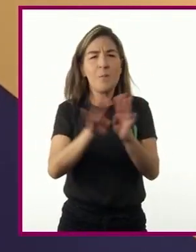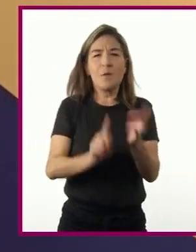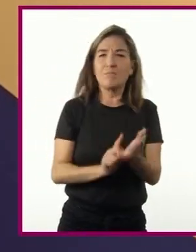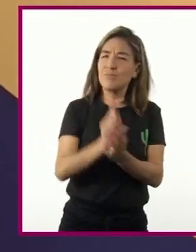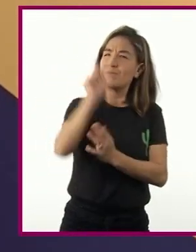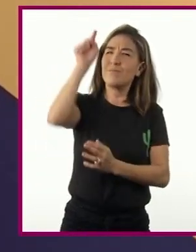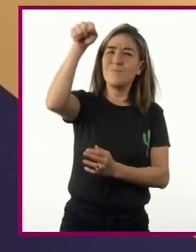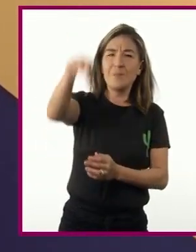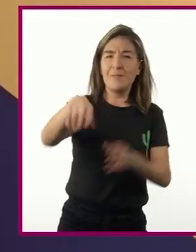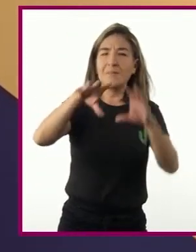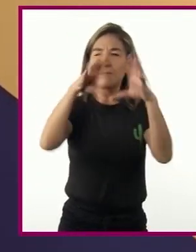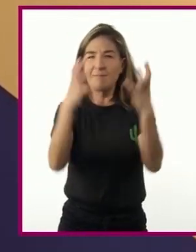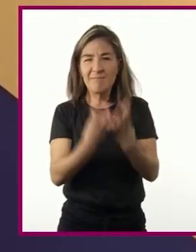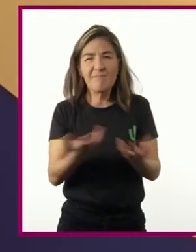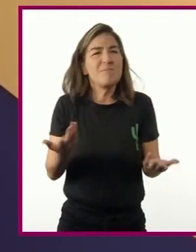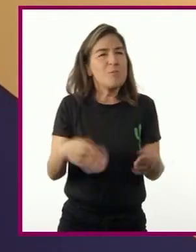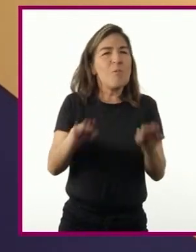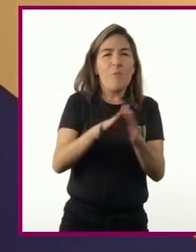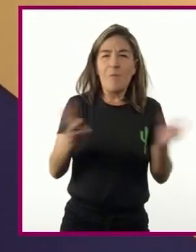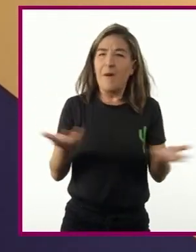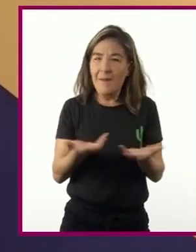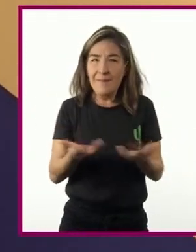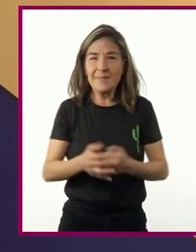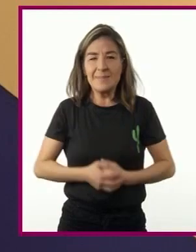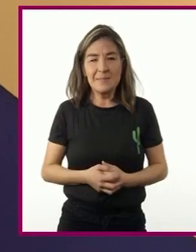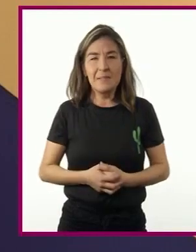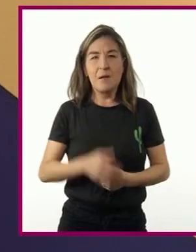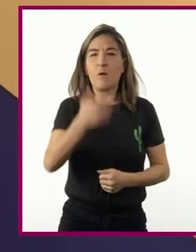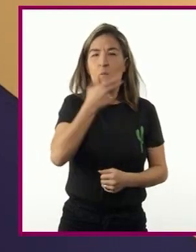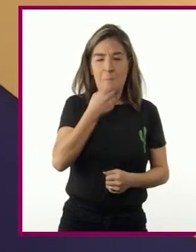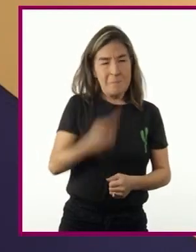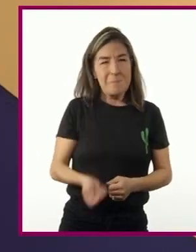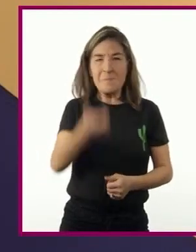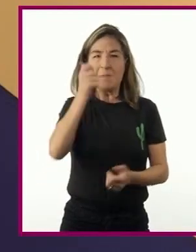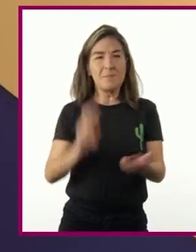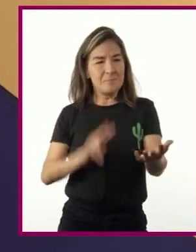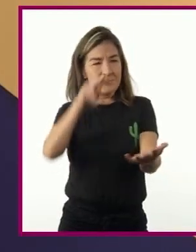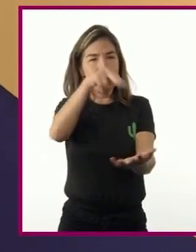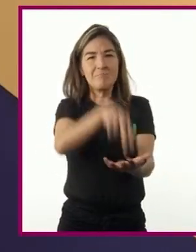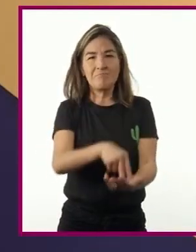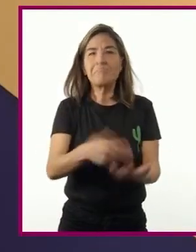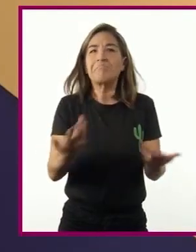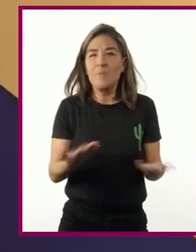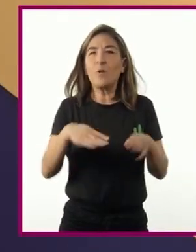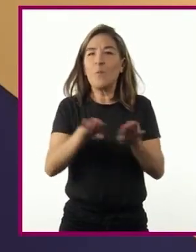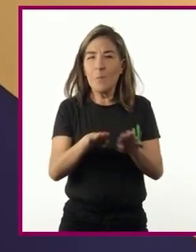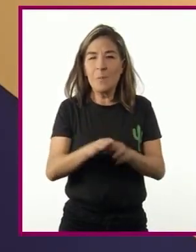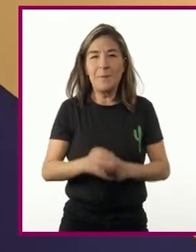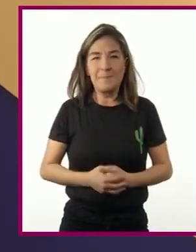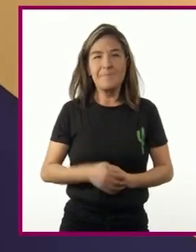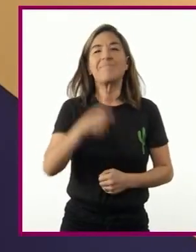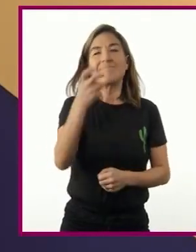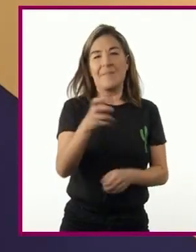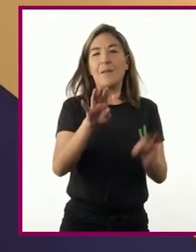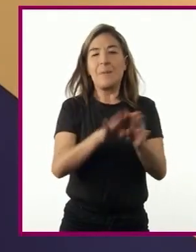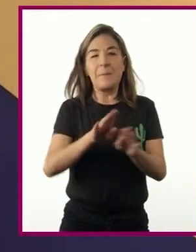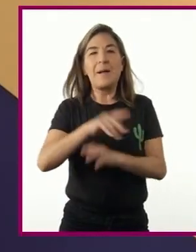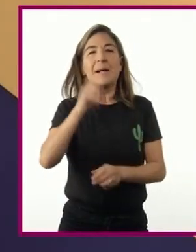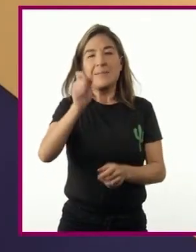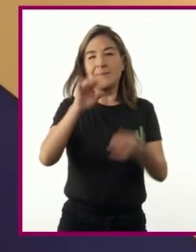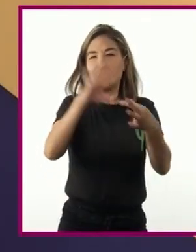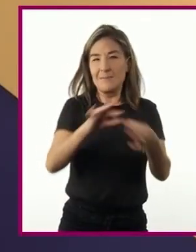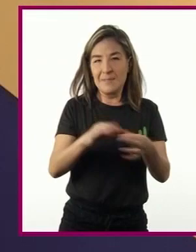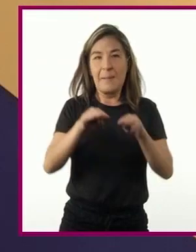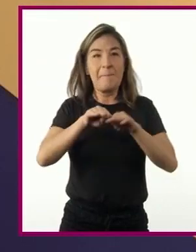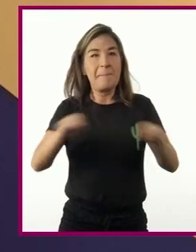espacio? ¿En qué consisten? ¿Cómo llegó el hombre a la Luna? Para revisar algunas aportaciones acerca de cómo se